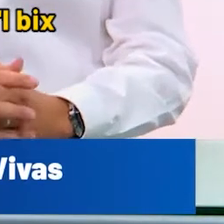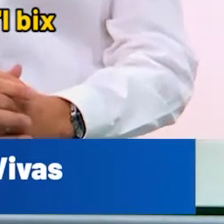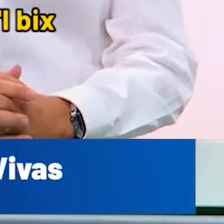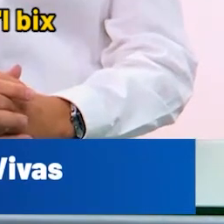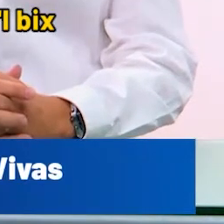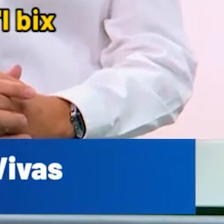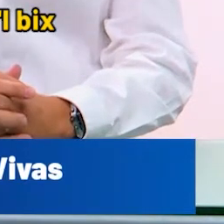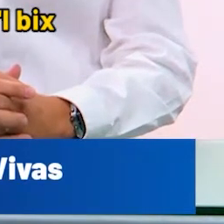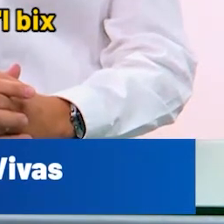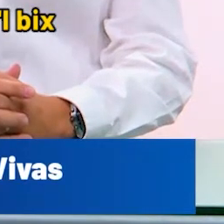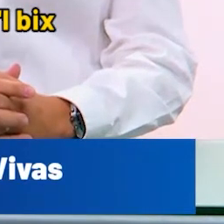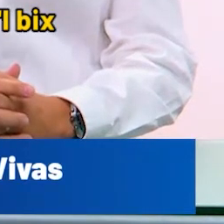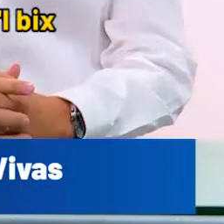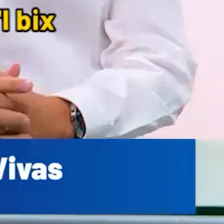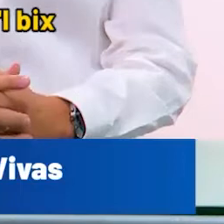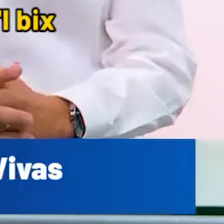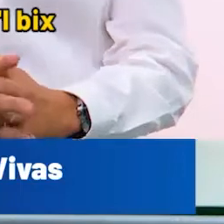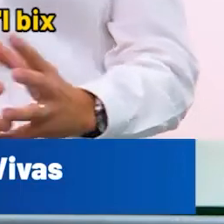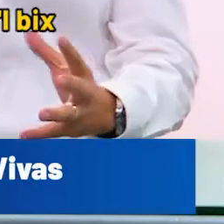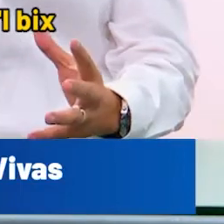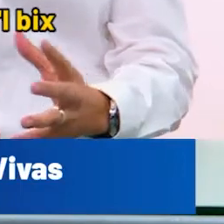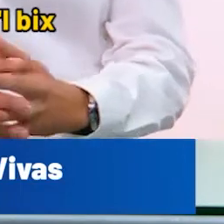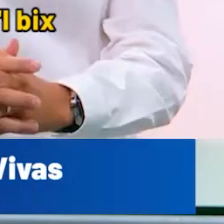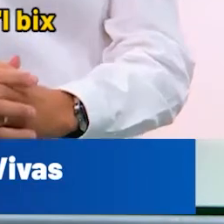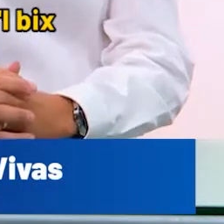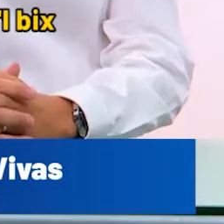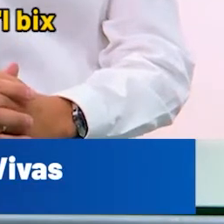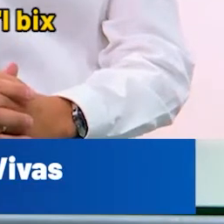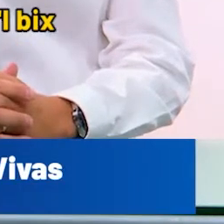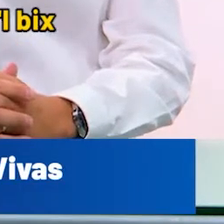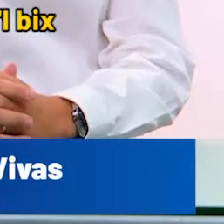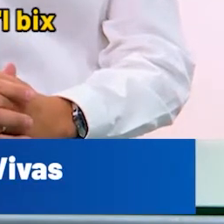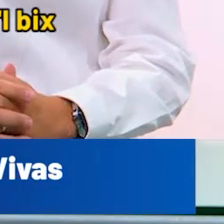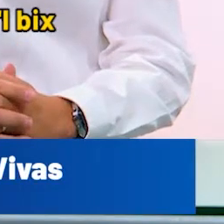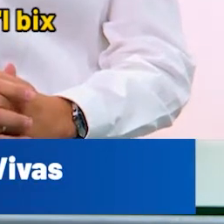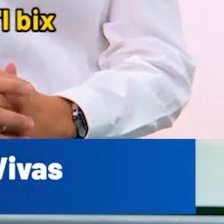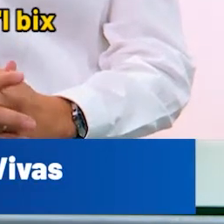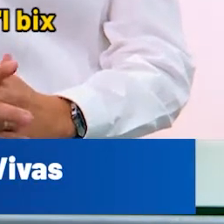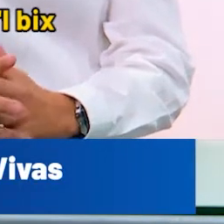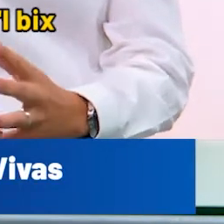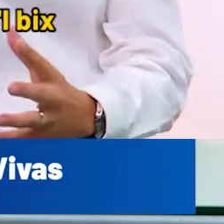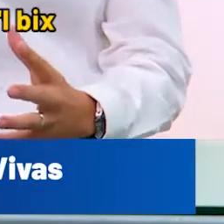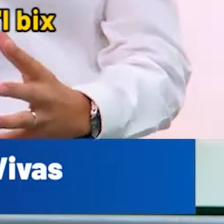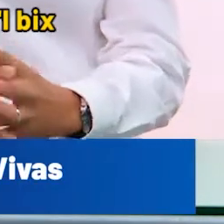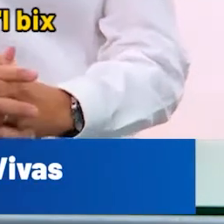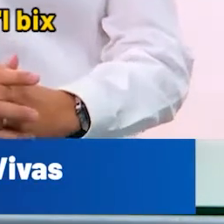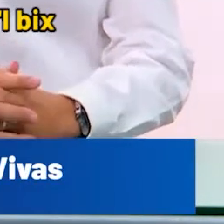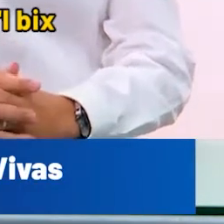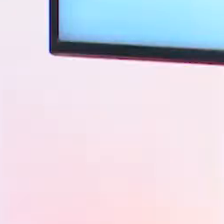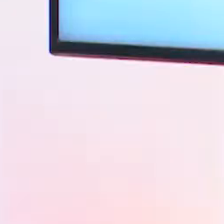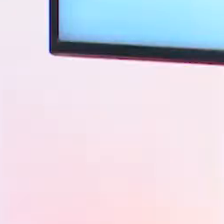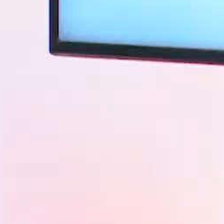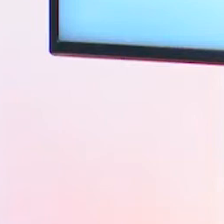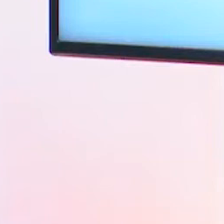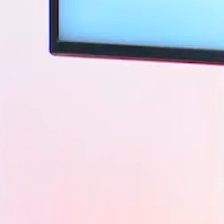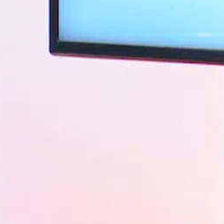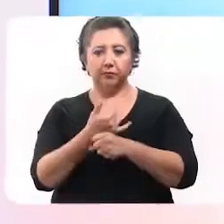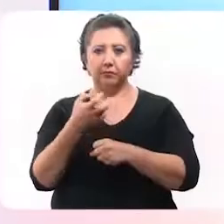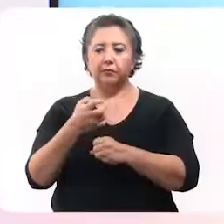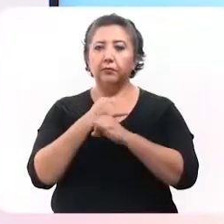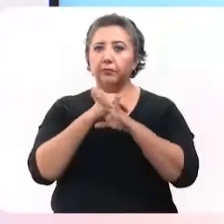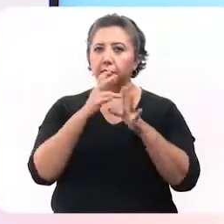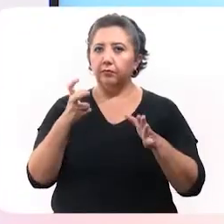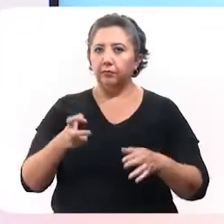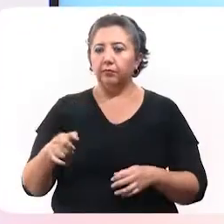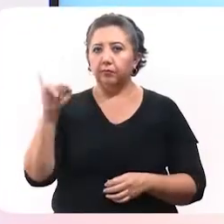Buenas tardes. A continuación daremos a conocer el comportamiento del COVID-19 en el estado de Yucatán. Doctor Isaac. Gracias, secretario. Este es el